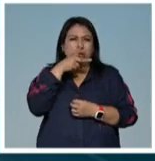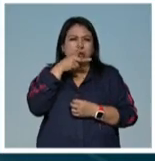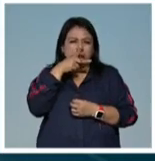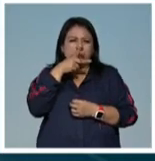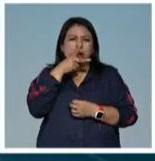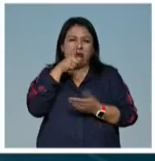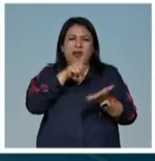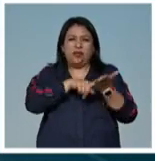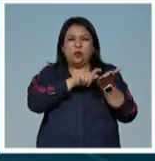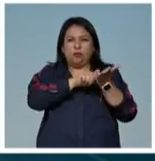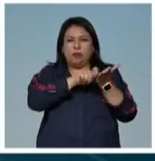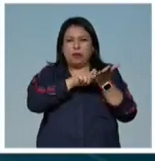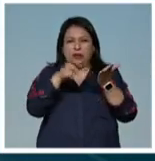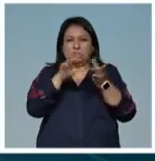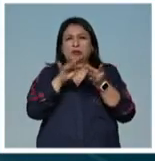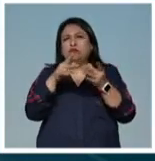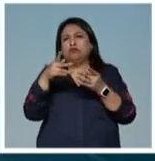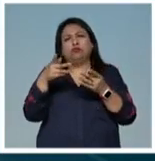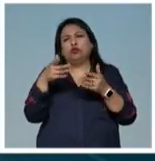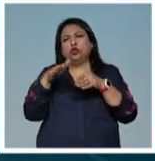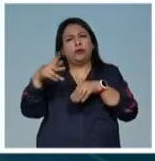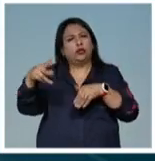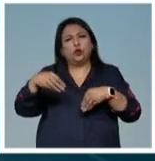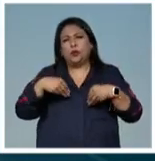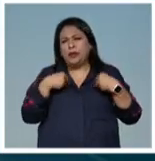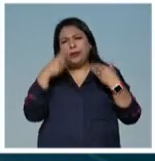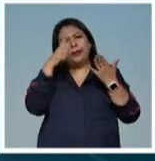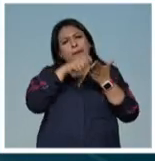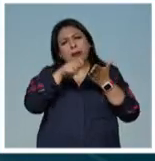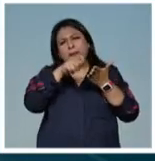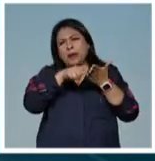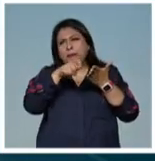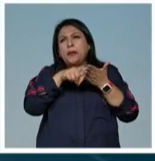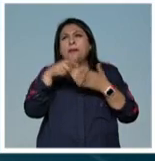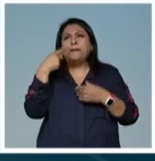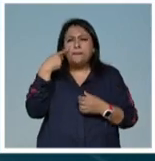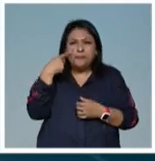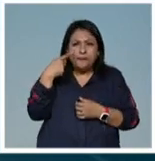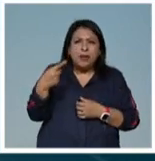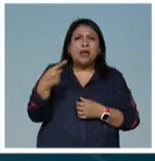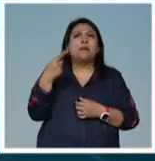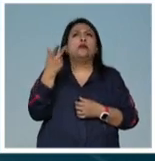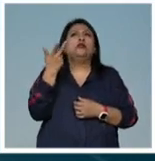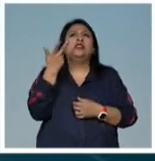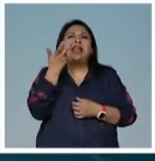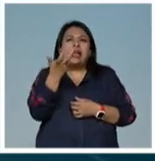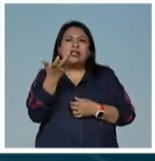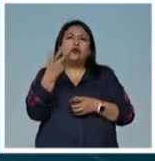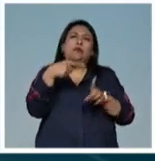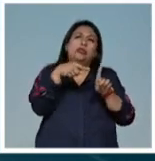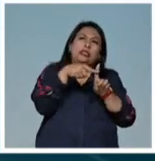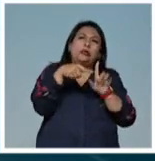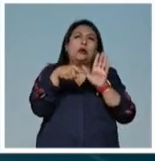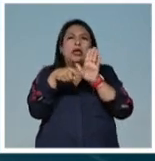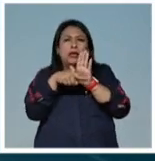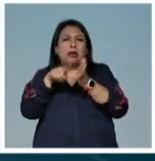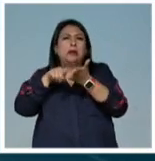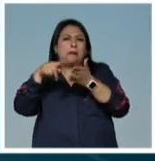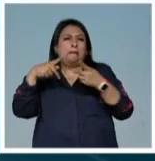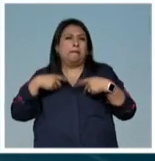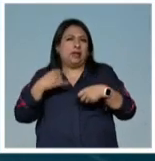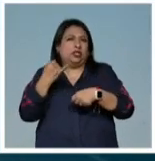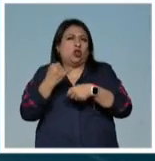Entonces, es una autobiografía que nos está revelando esos claroscuros que puede tener un personaje